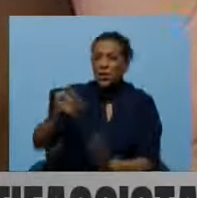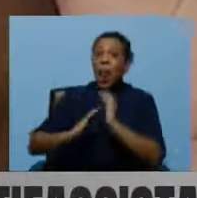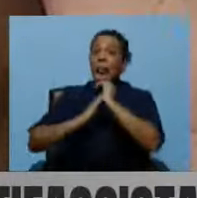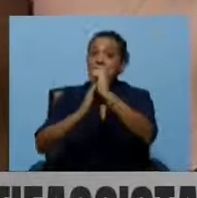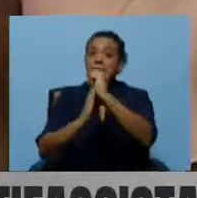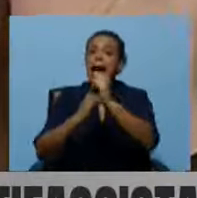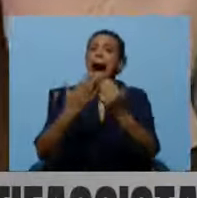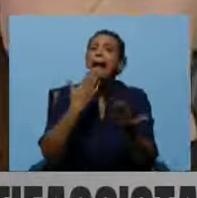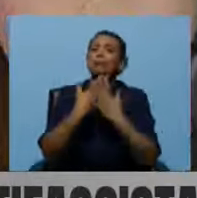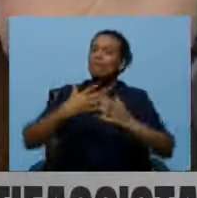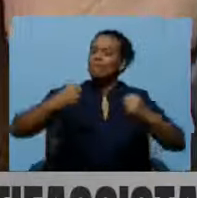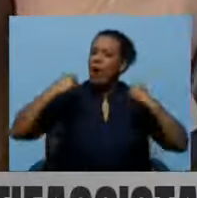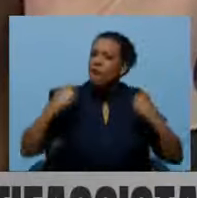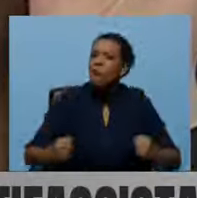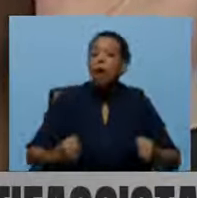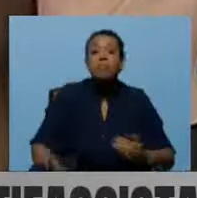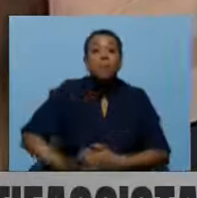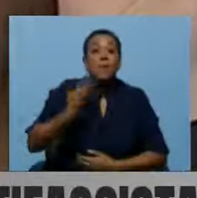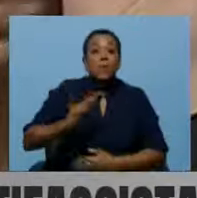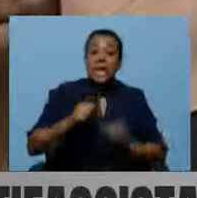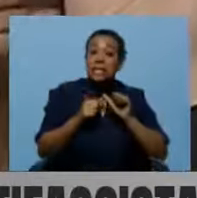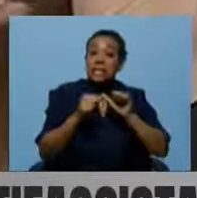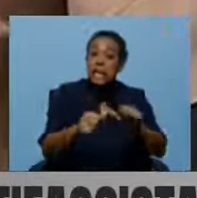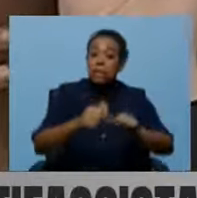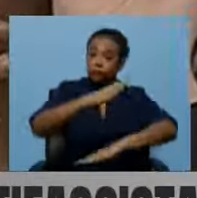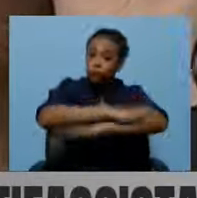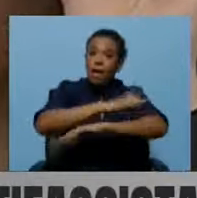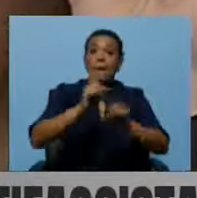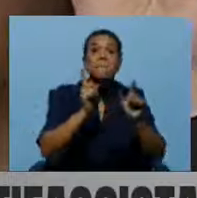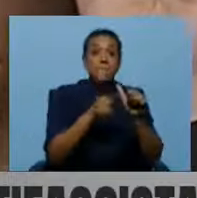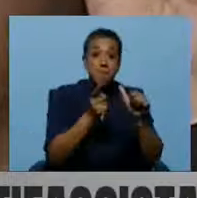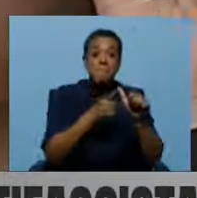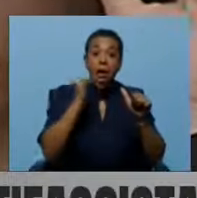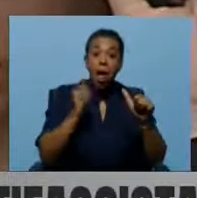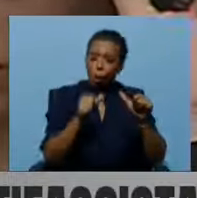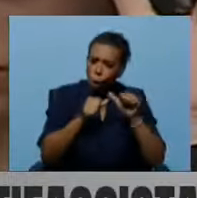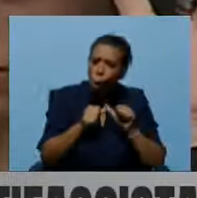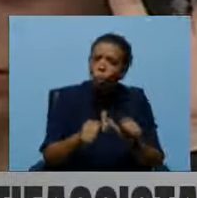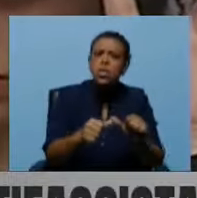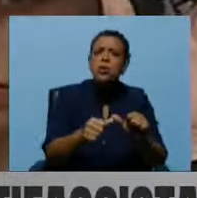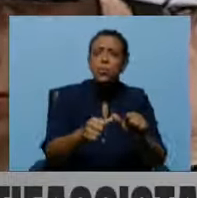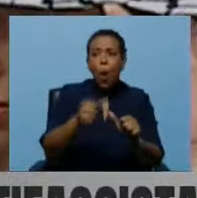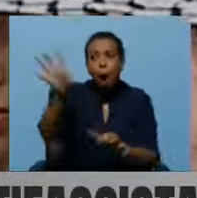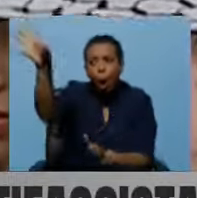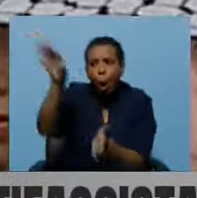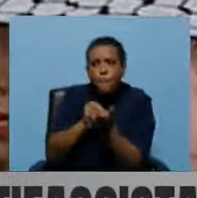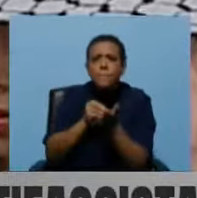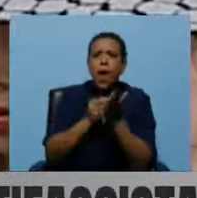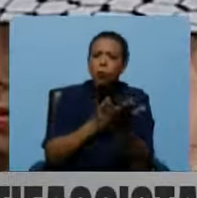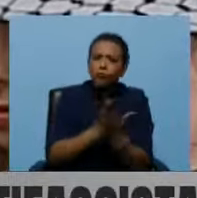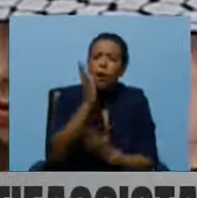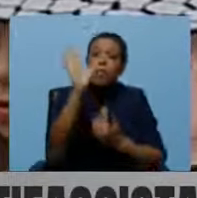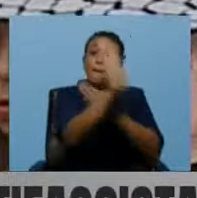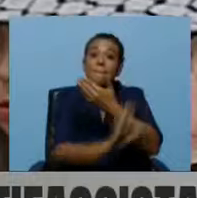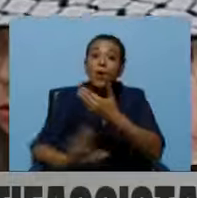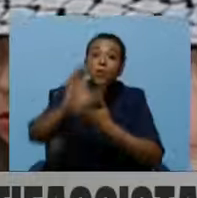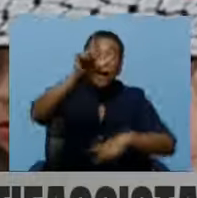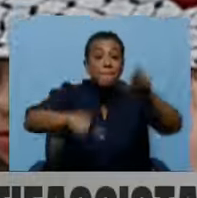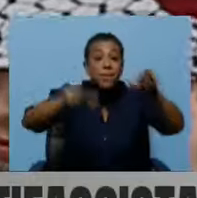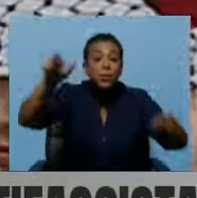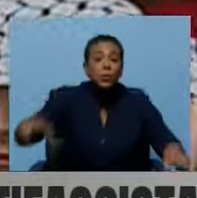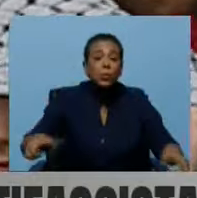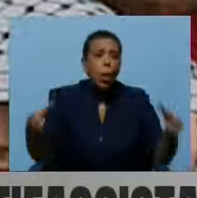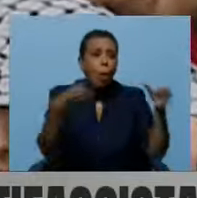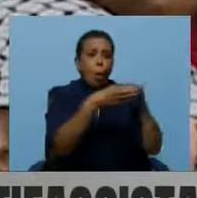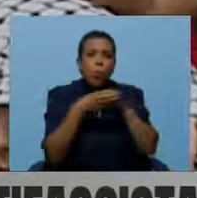es grande y importante. Primero debemos continuar su camino y